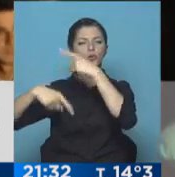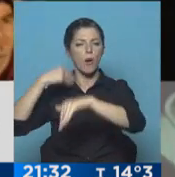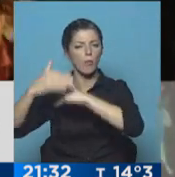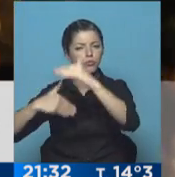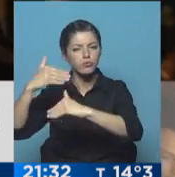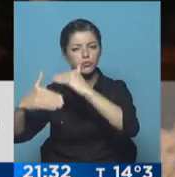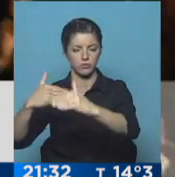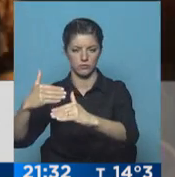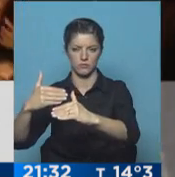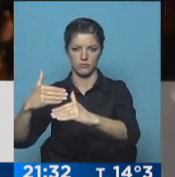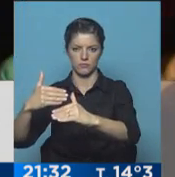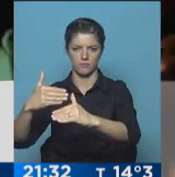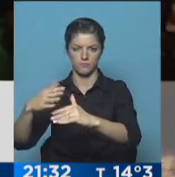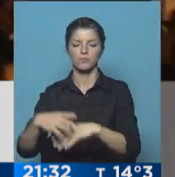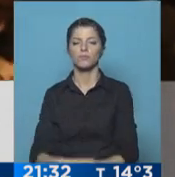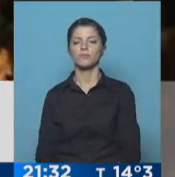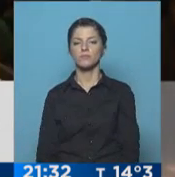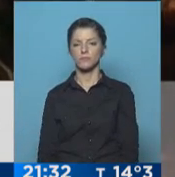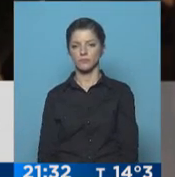adelante, porque